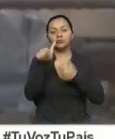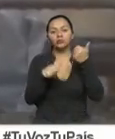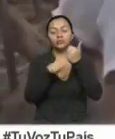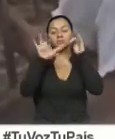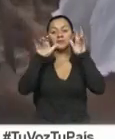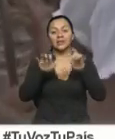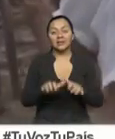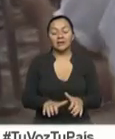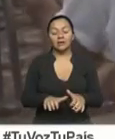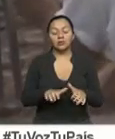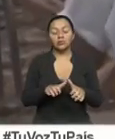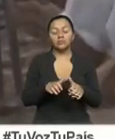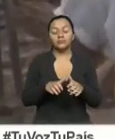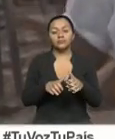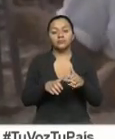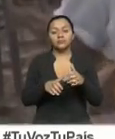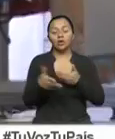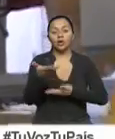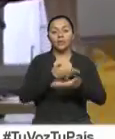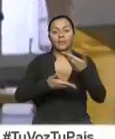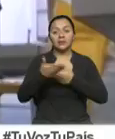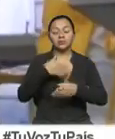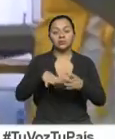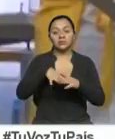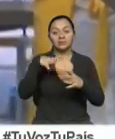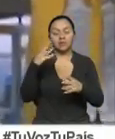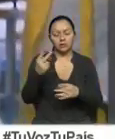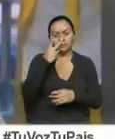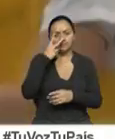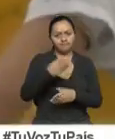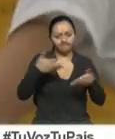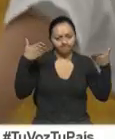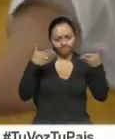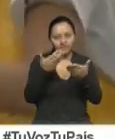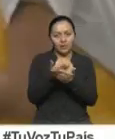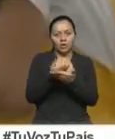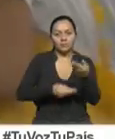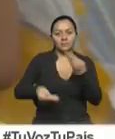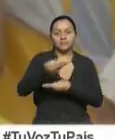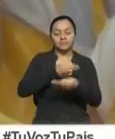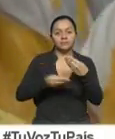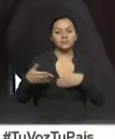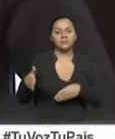de Comercio Exterior, aclaró que esta medida se enfocará en reactivar la economía del sector